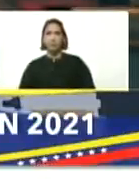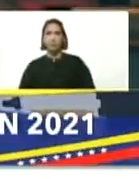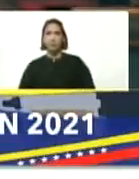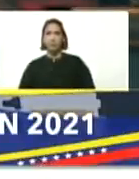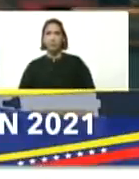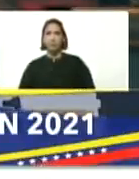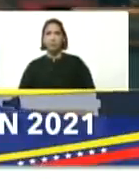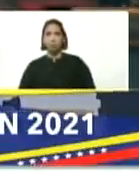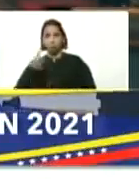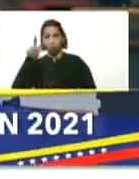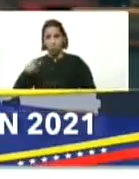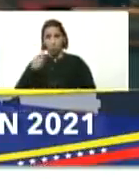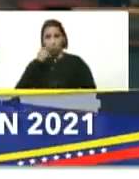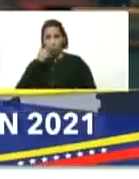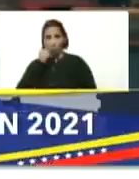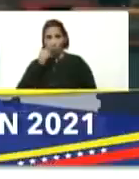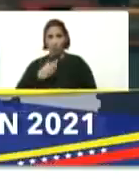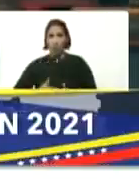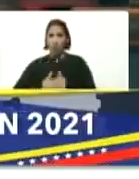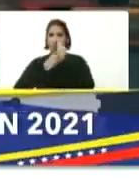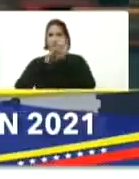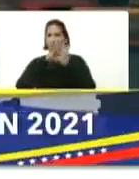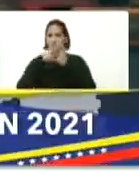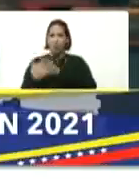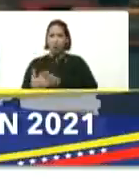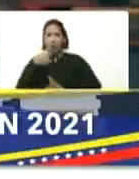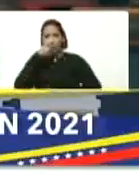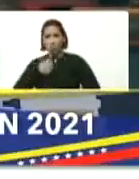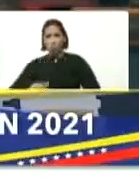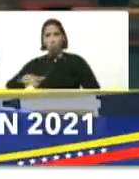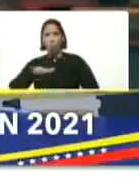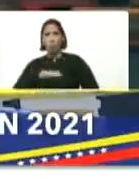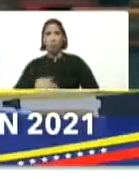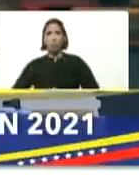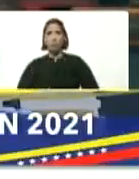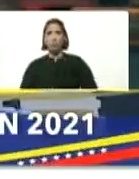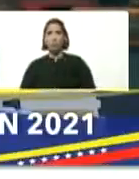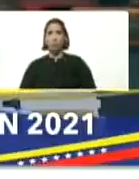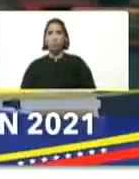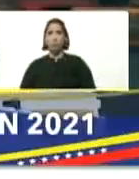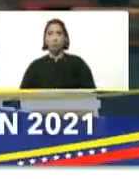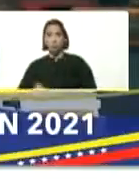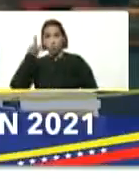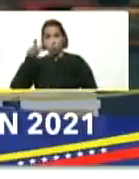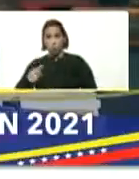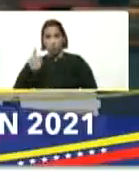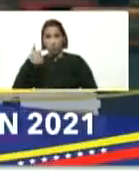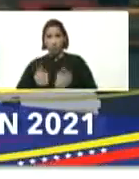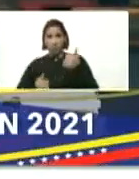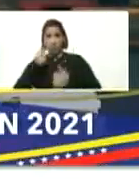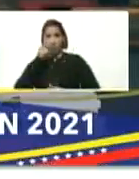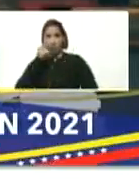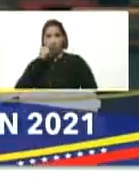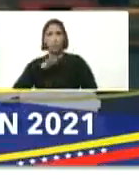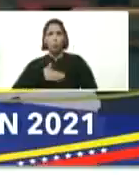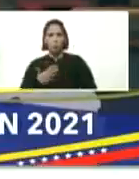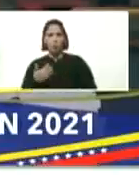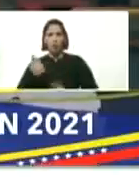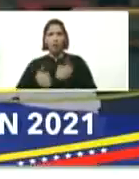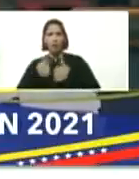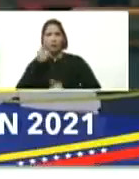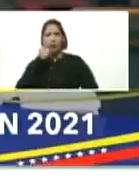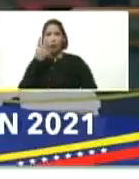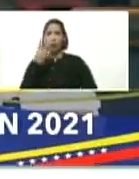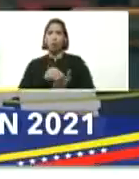Pepe se convirtió en líder de los barrios, de los pueblos. Pepe fue candidato cuando se podía ser candidato hasta